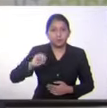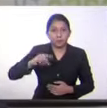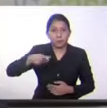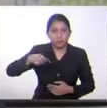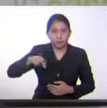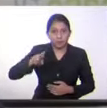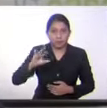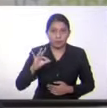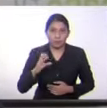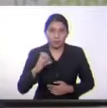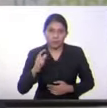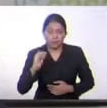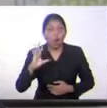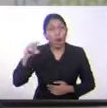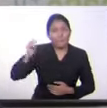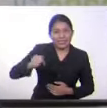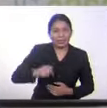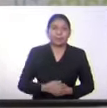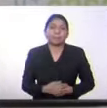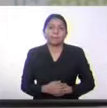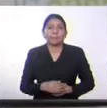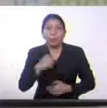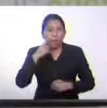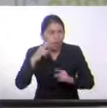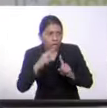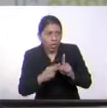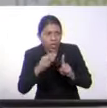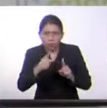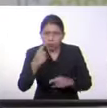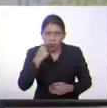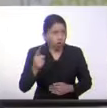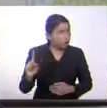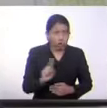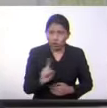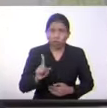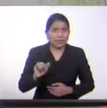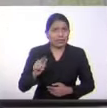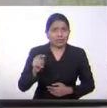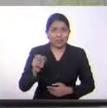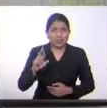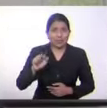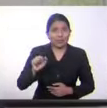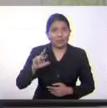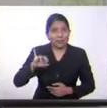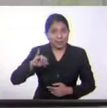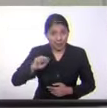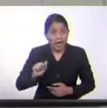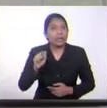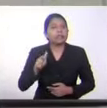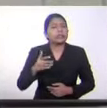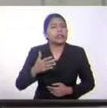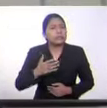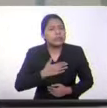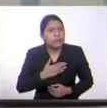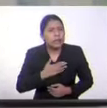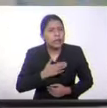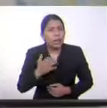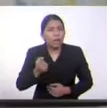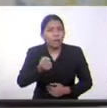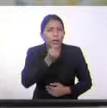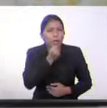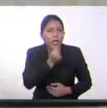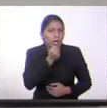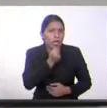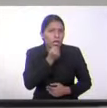apreciar anteriormente, las características de la narración no literaria hacen referencia a un texto que pretende informar